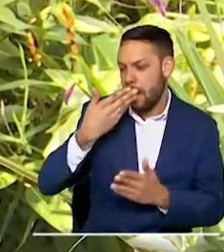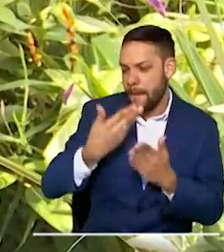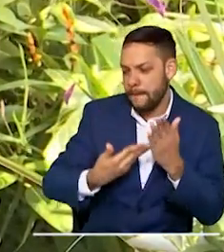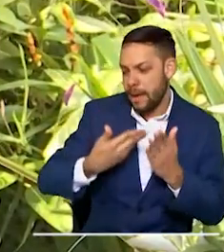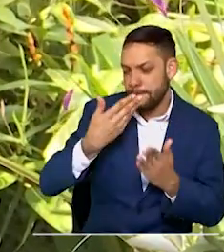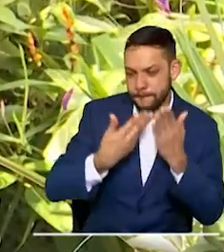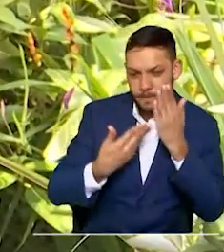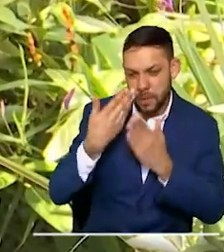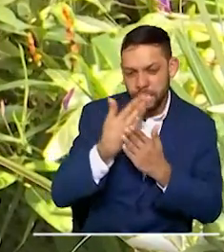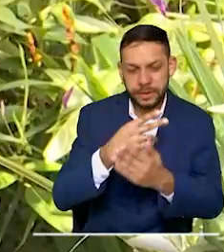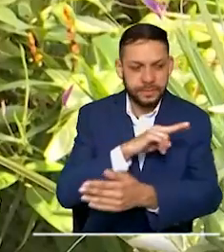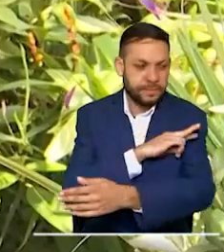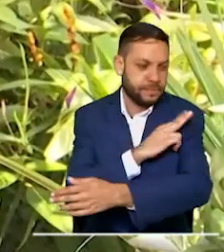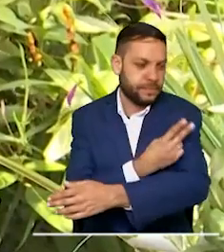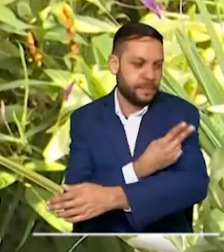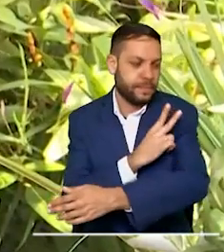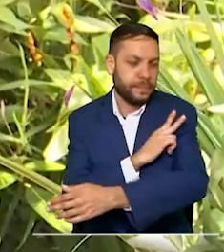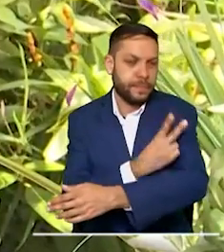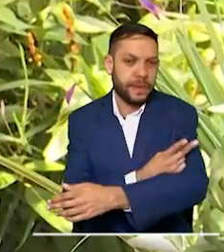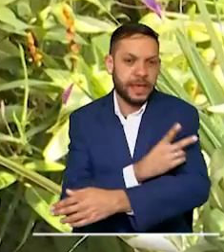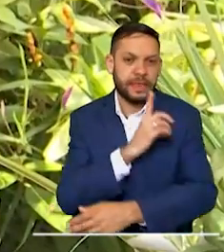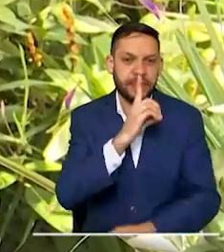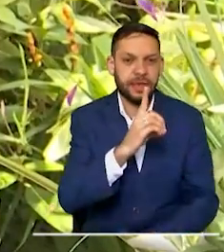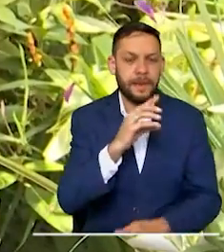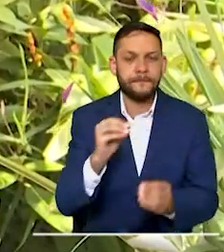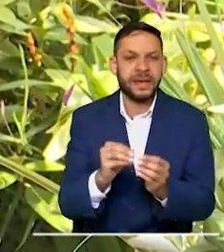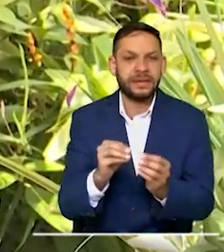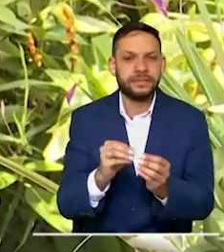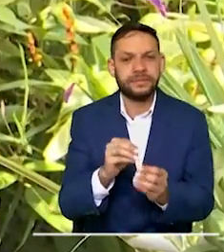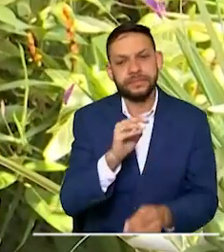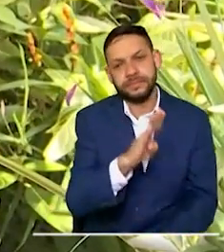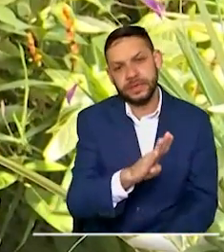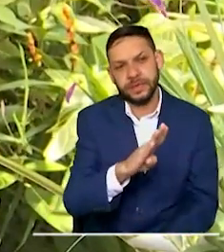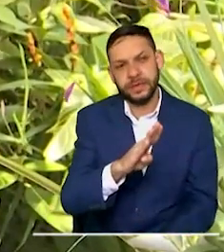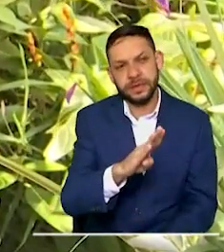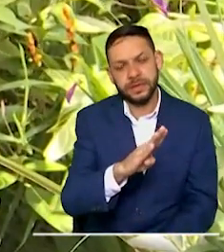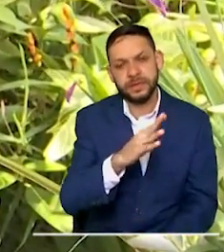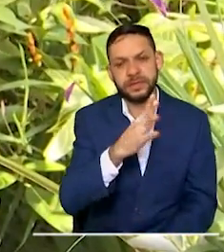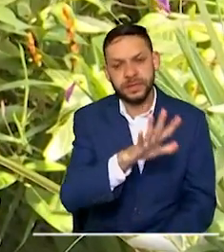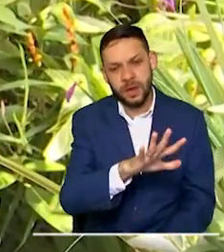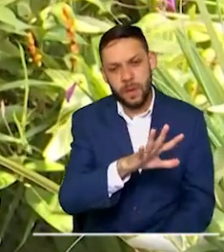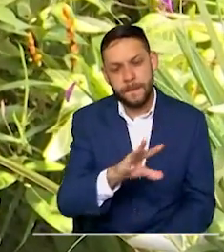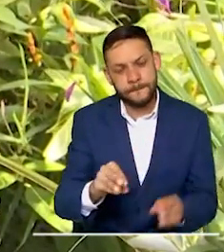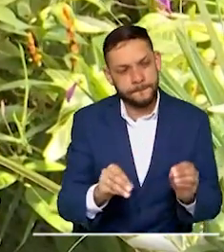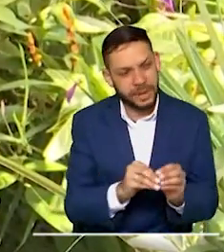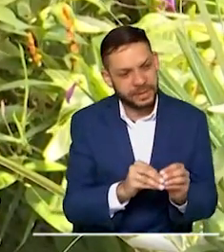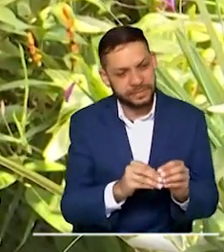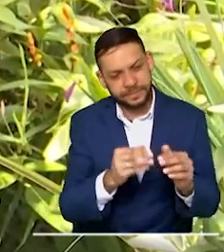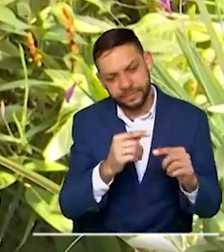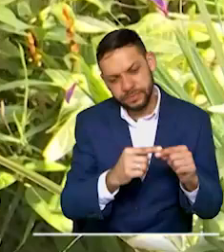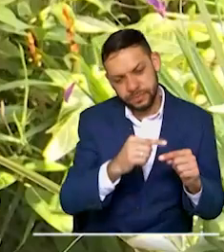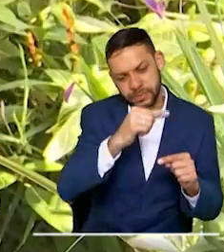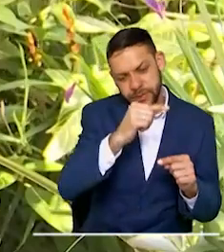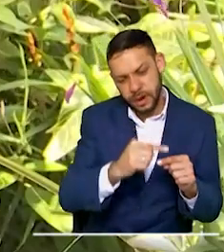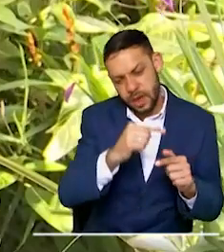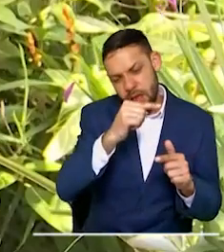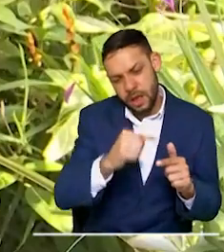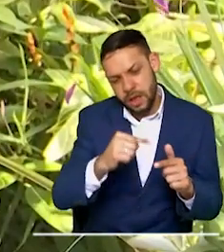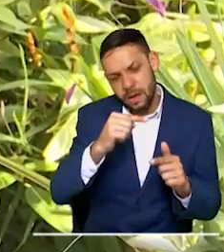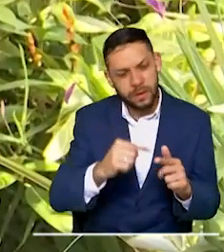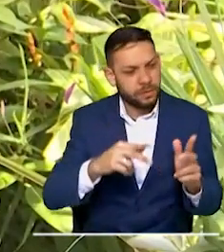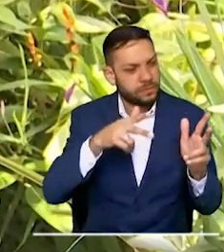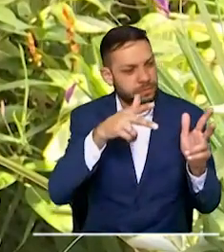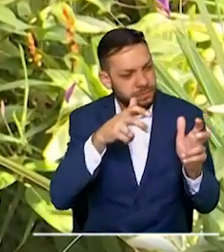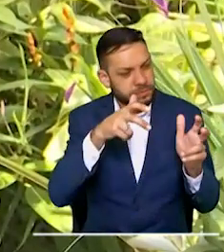la vitamina D25 y la vitamina B12. Sobre todo la vitamina D, que es la que está más bajita porque no se asolean. Entonces es